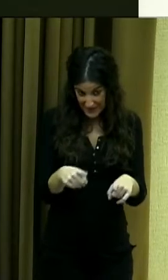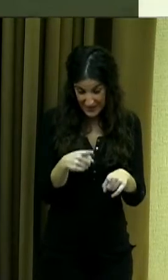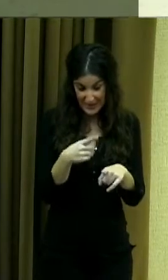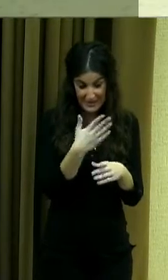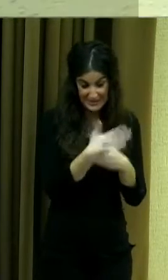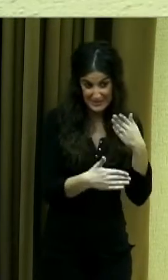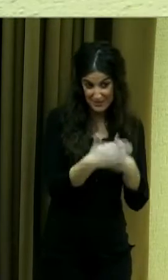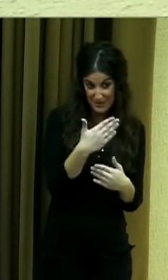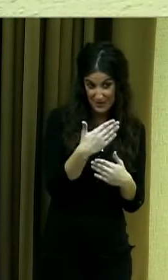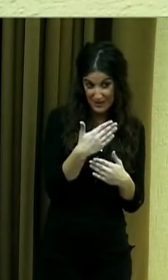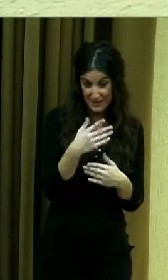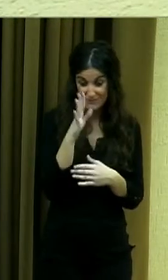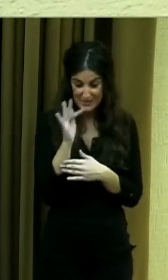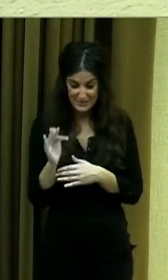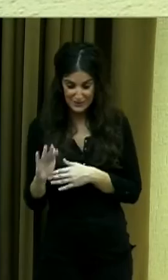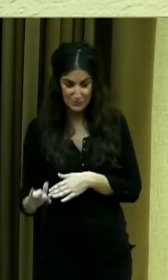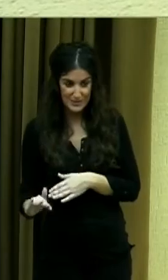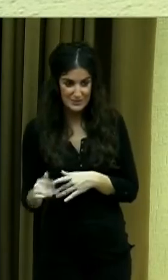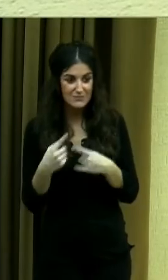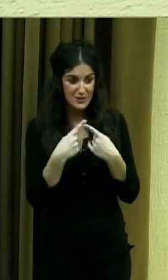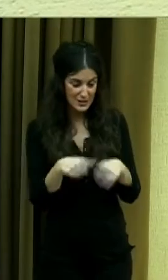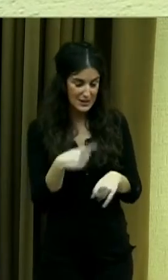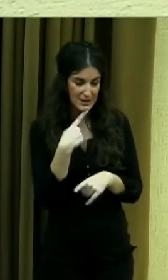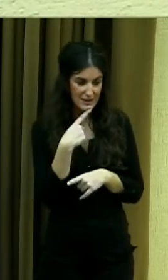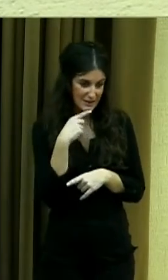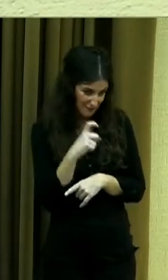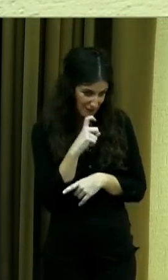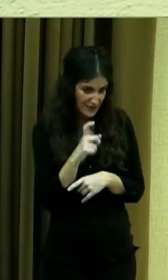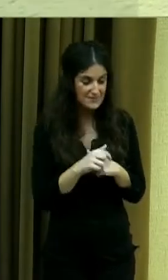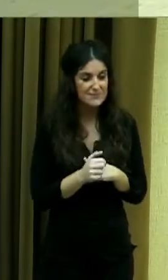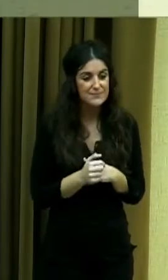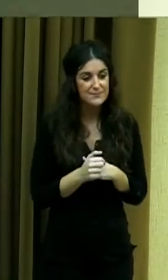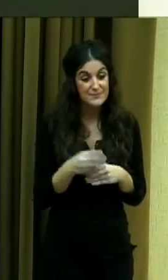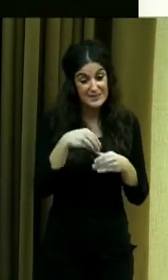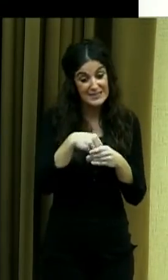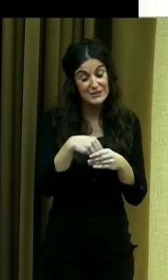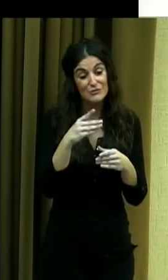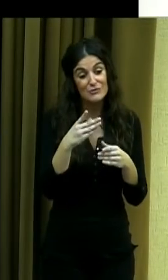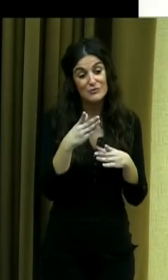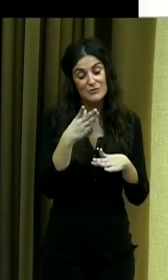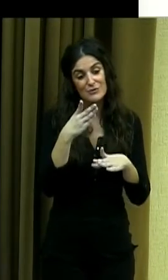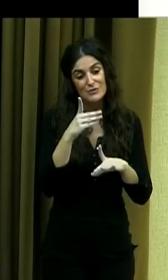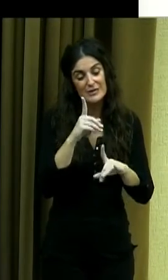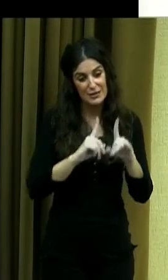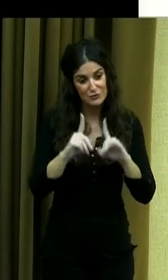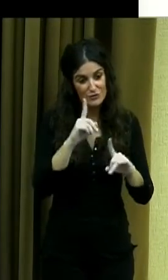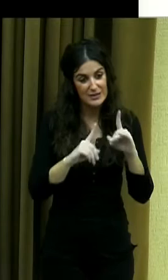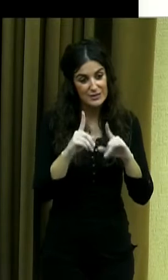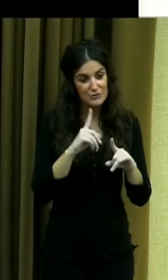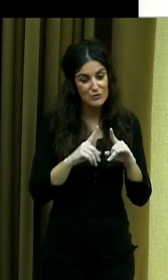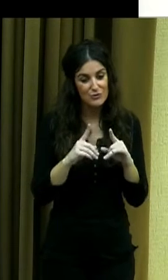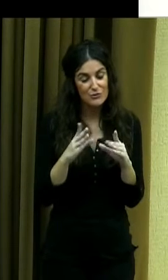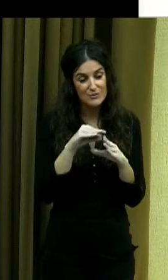discapacidad. Estamos hablando de los niños pequeños. Y dentro de los trastornos por déficit de atención, incidir en el subtipo